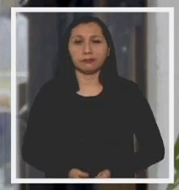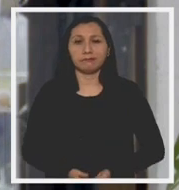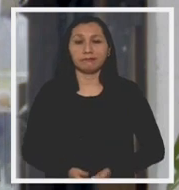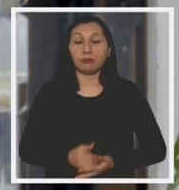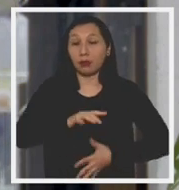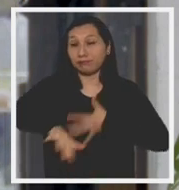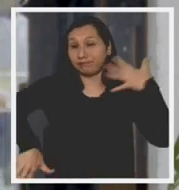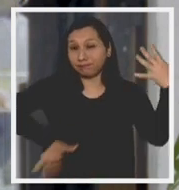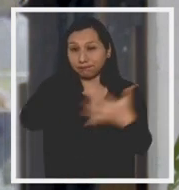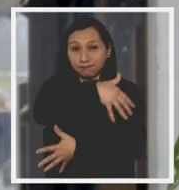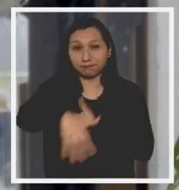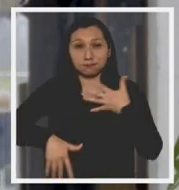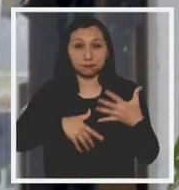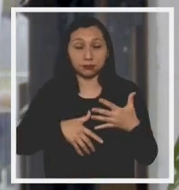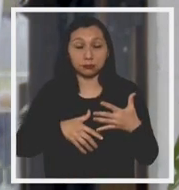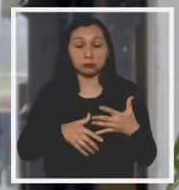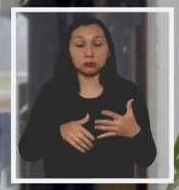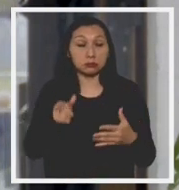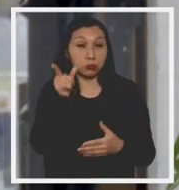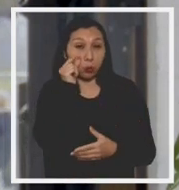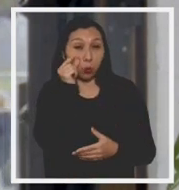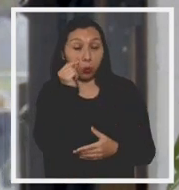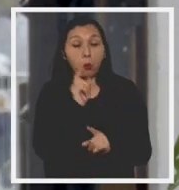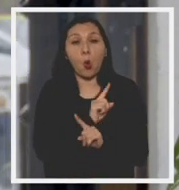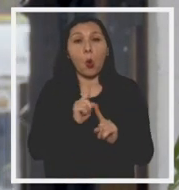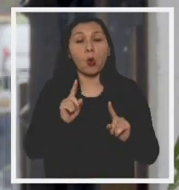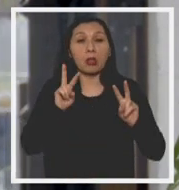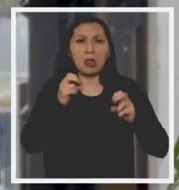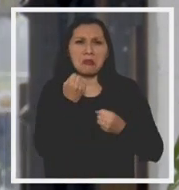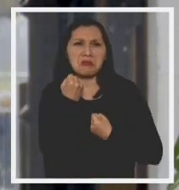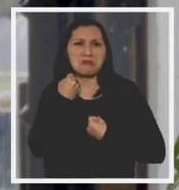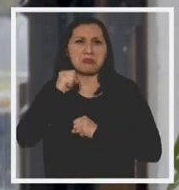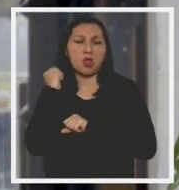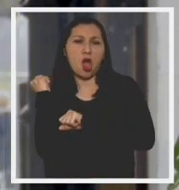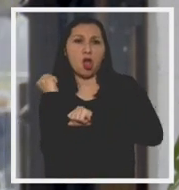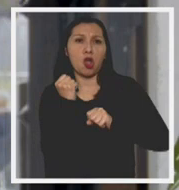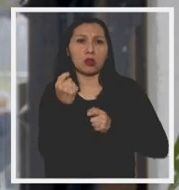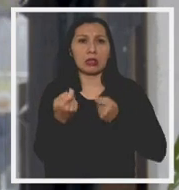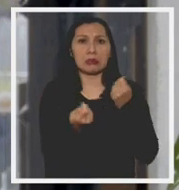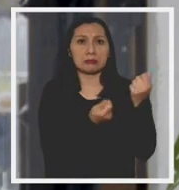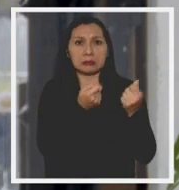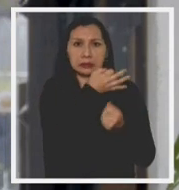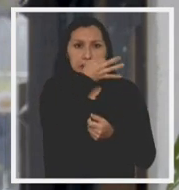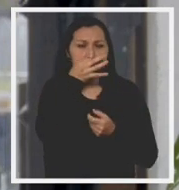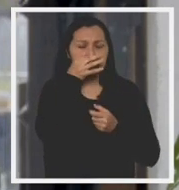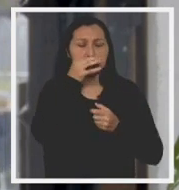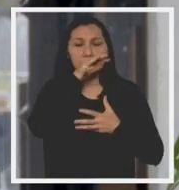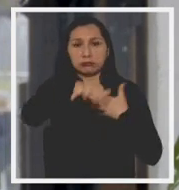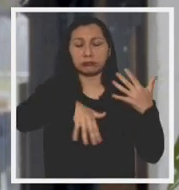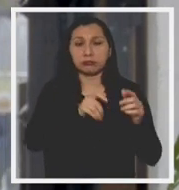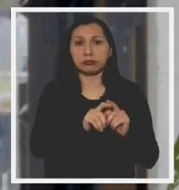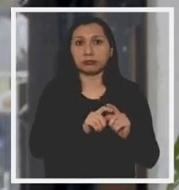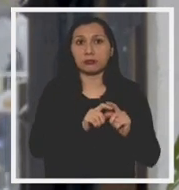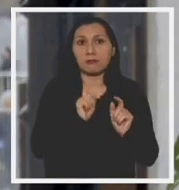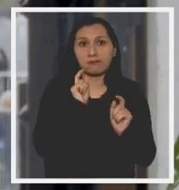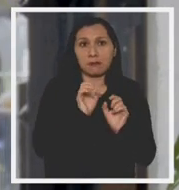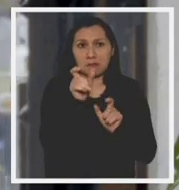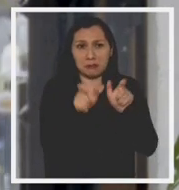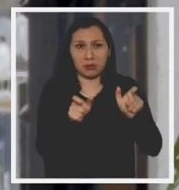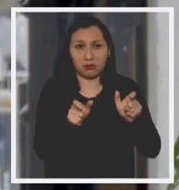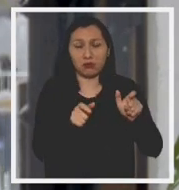El estallido no fue una revolución anticapitalista y